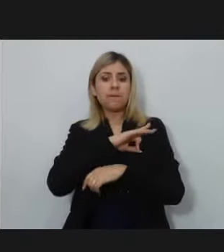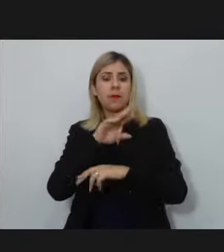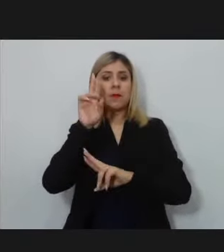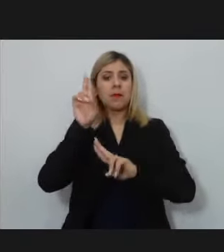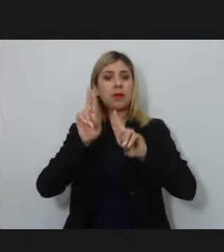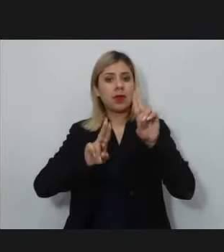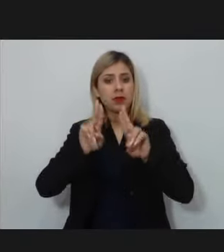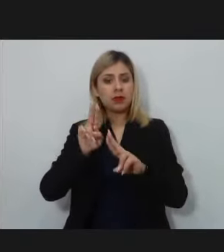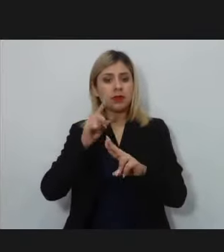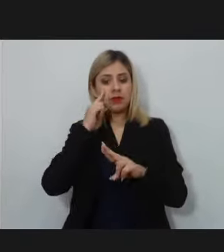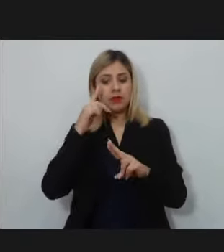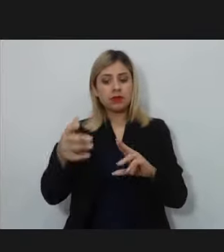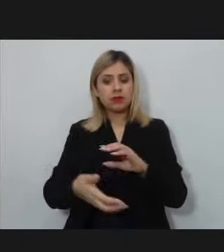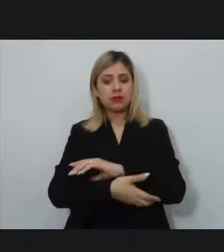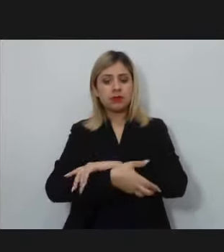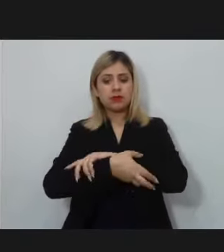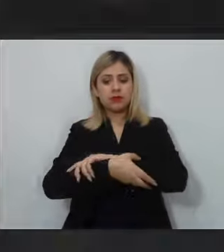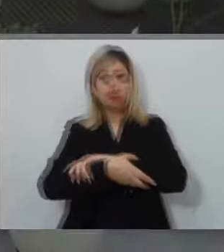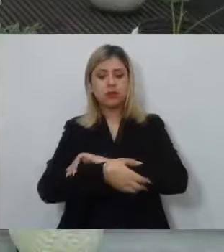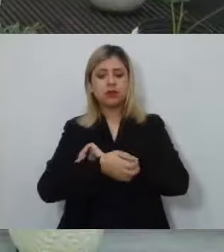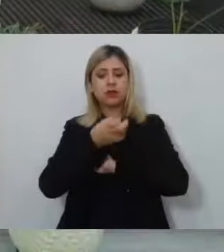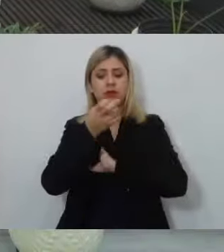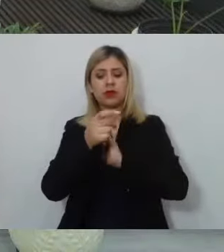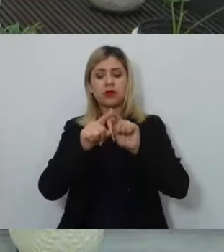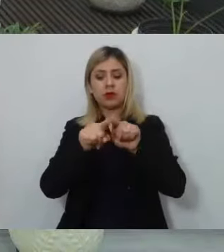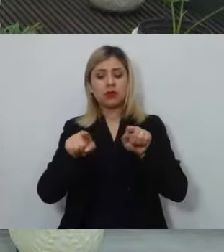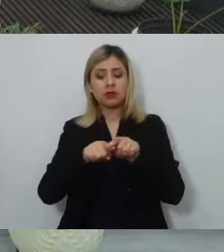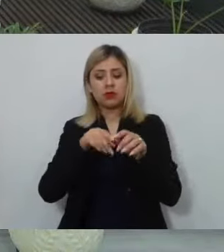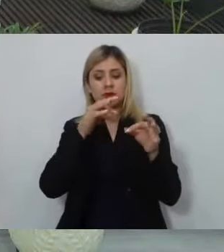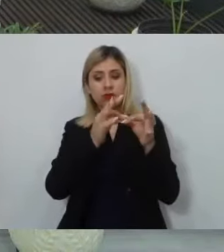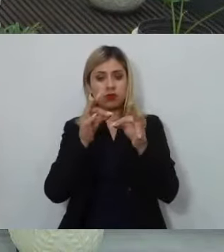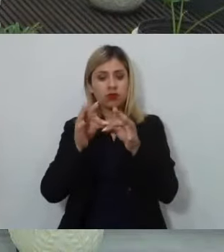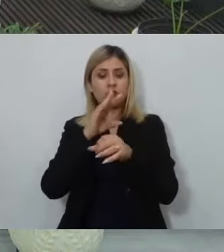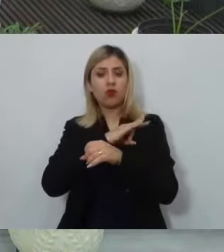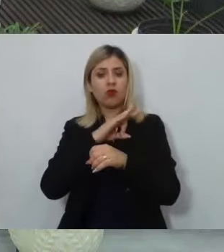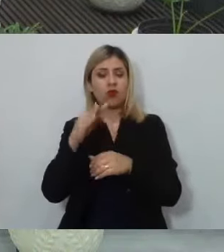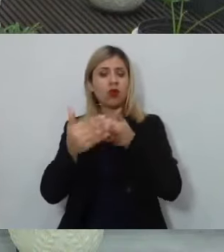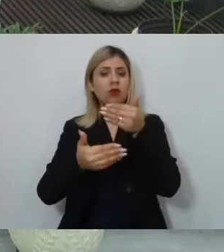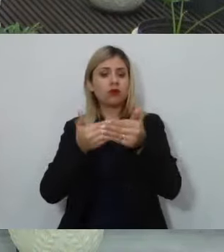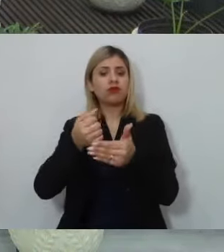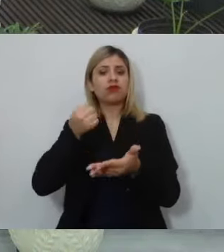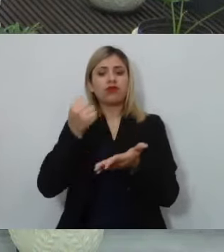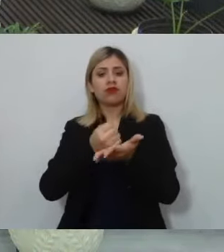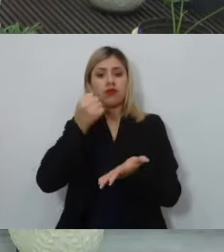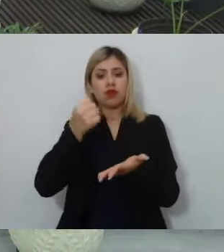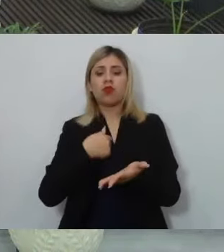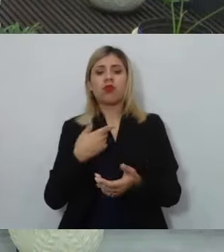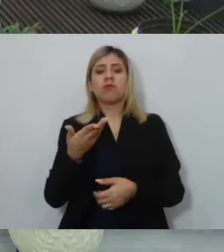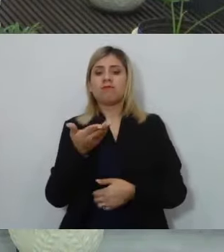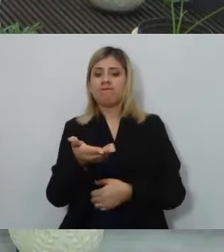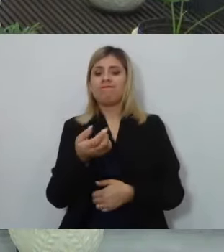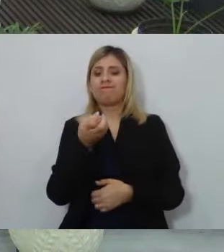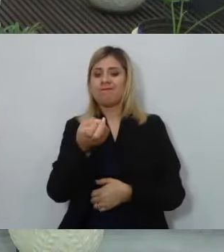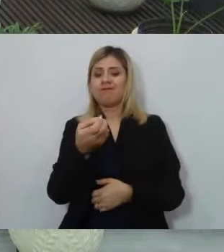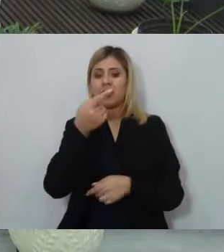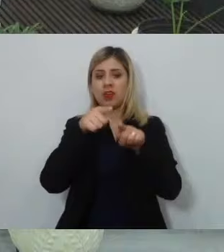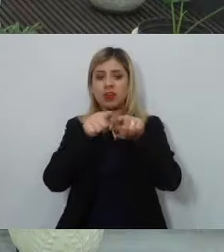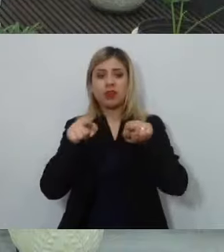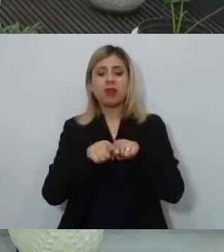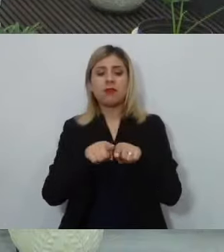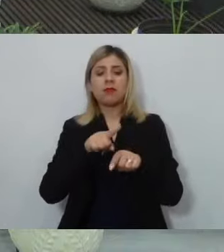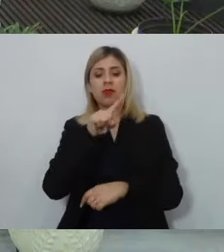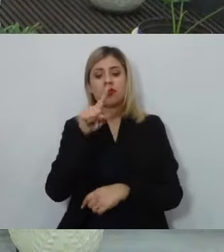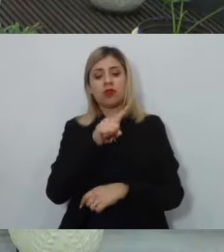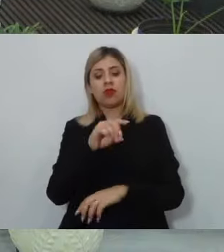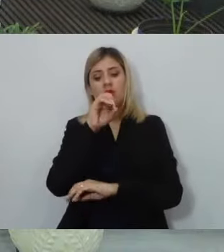sudan Muchas gracias señor representante Enrique Velázquez del partido revolucionario institucional creo que aquí hay que decir dos cosas Me